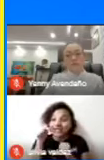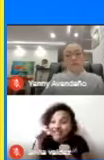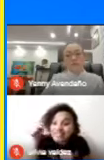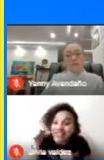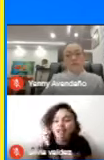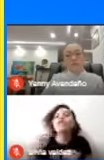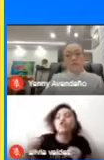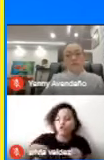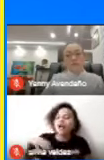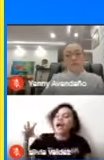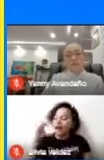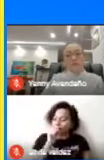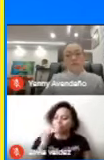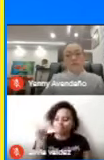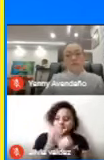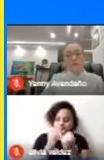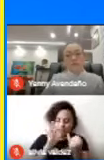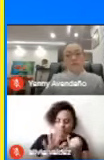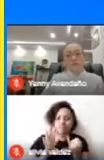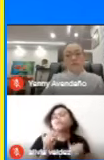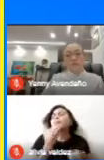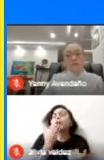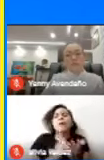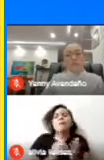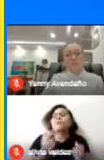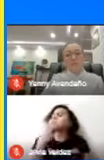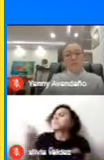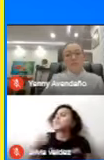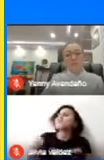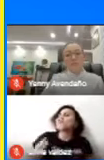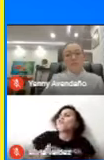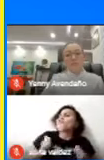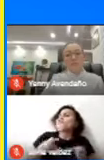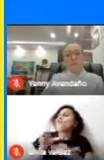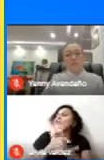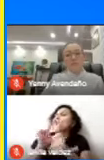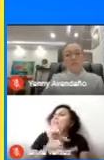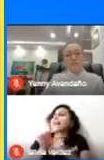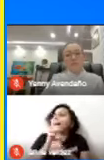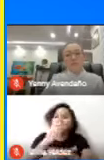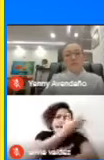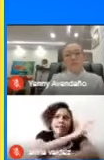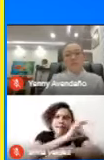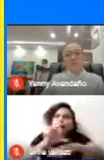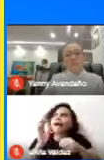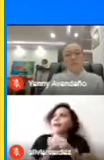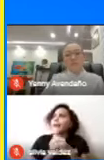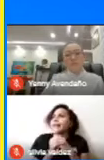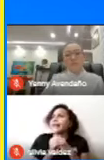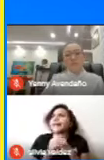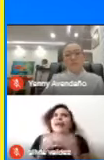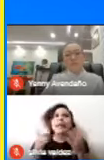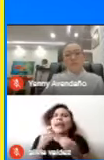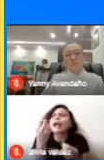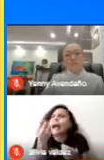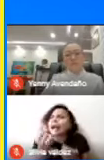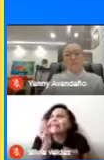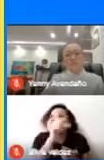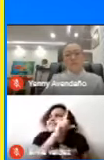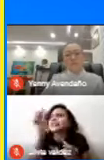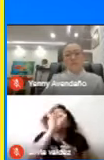nos identificamos. Por ejemplo, ahorita cuando me dicen yo vivo en la localidad de La Candelaria, que es casi